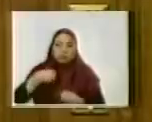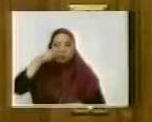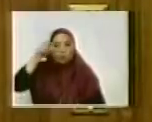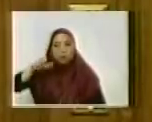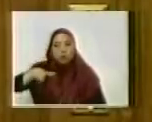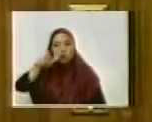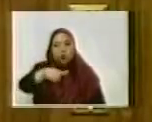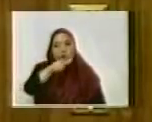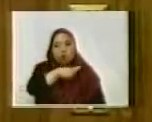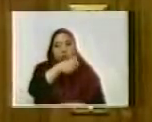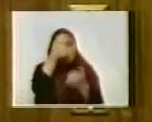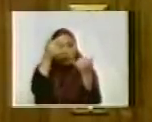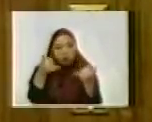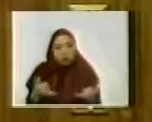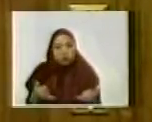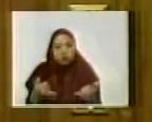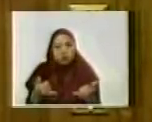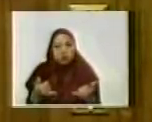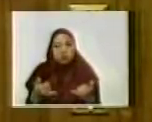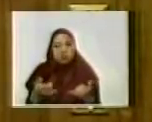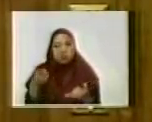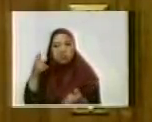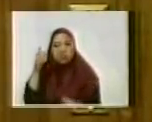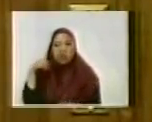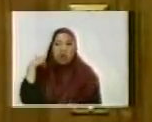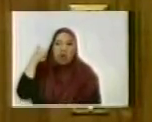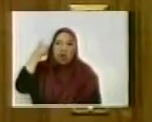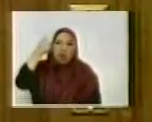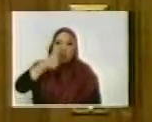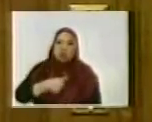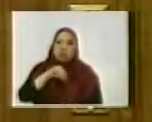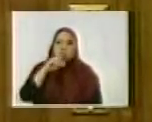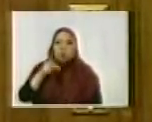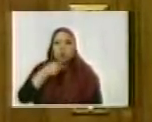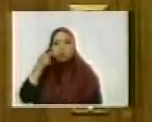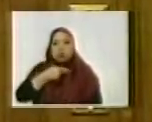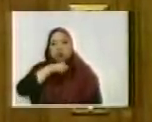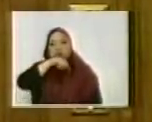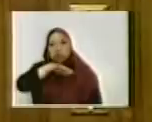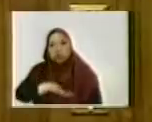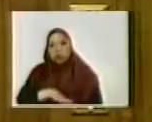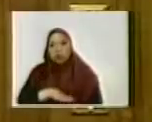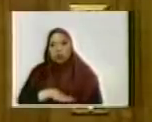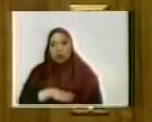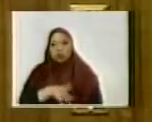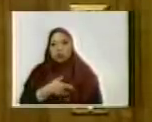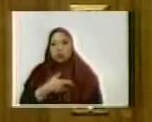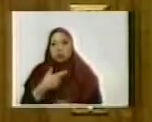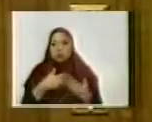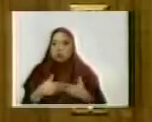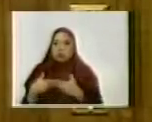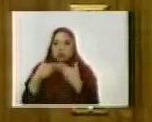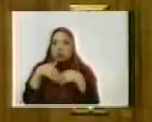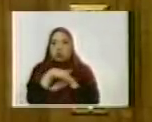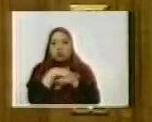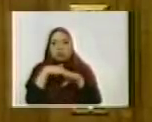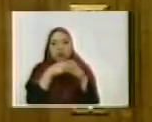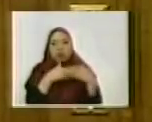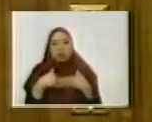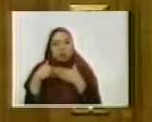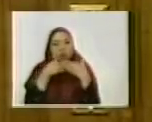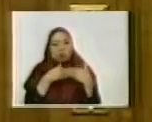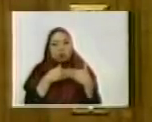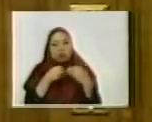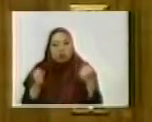es de la decadencia ideológica y política histórica del imperialismo yanqui.